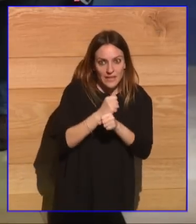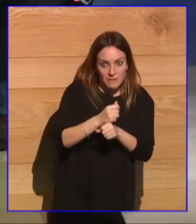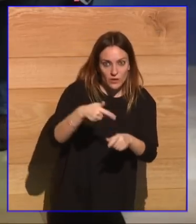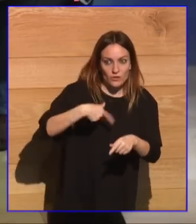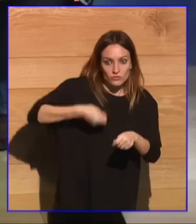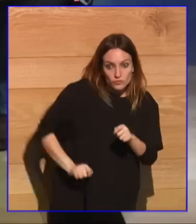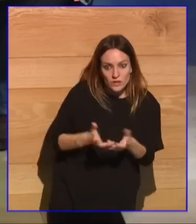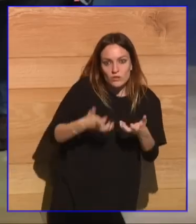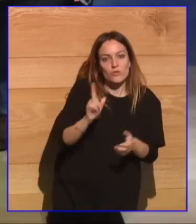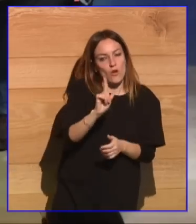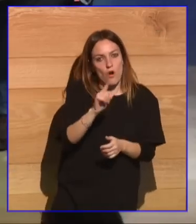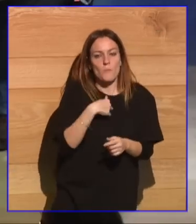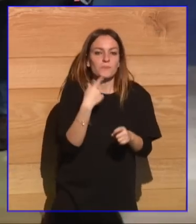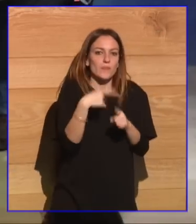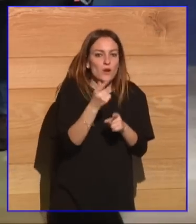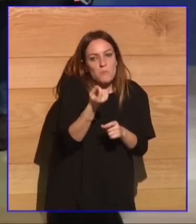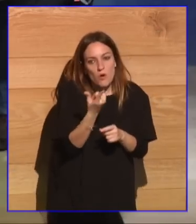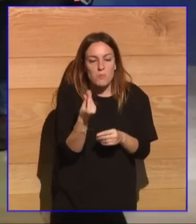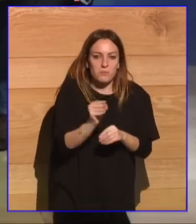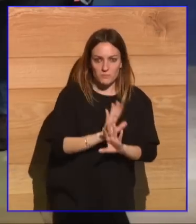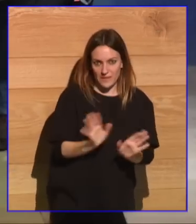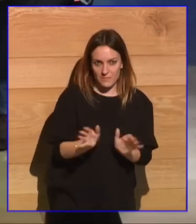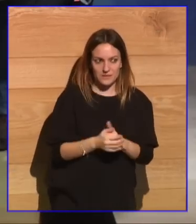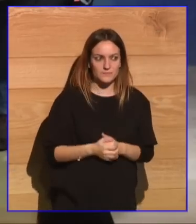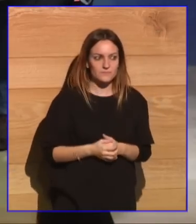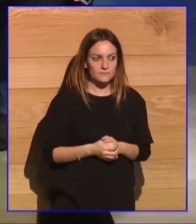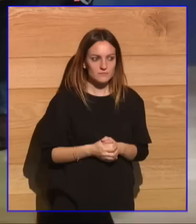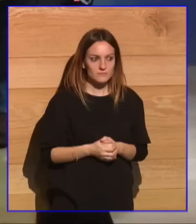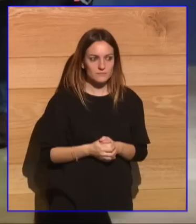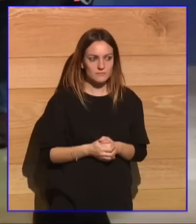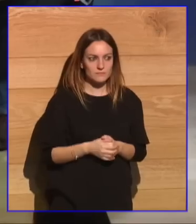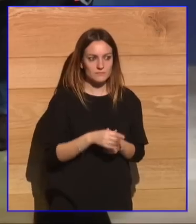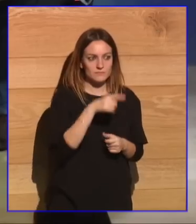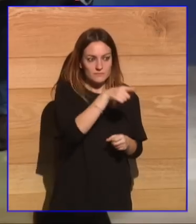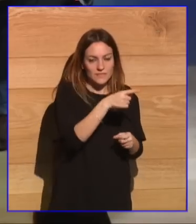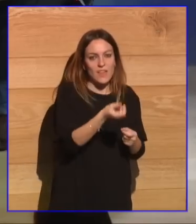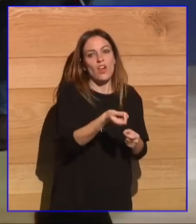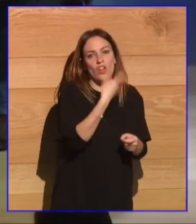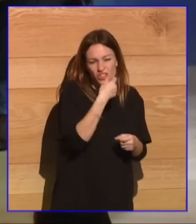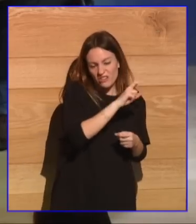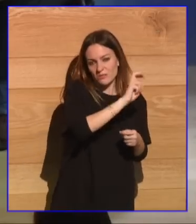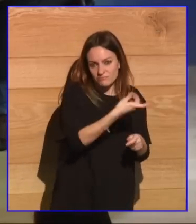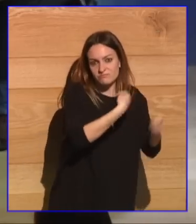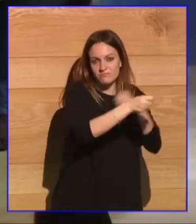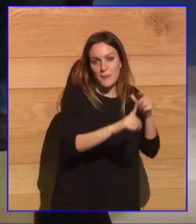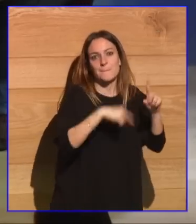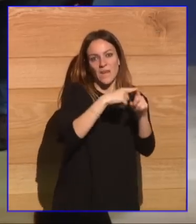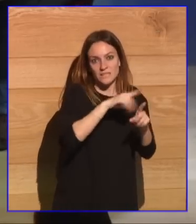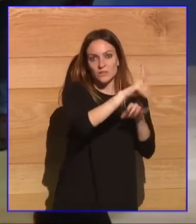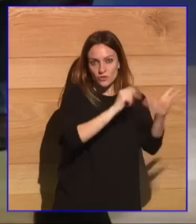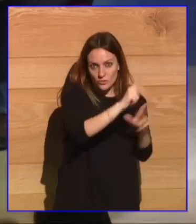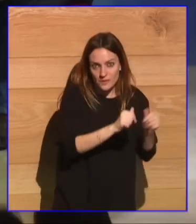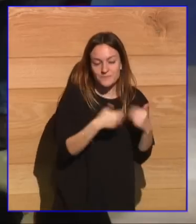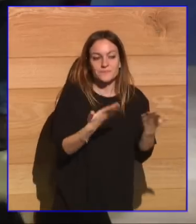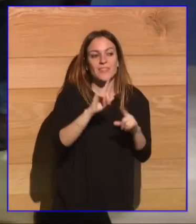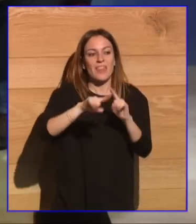muchísimas cosas y grababa, y a lo mejor vendía. Él vivía de 50. traficar con droga y de robar. Cosas